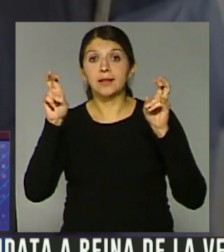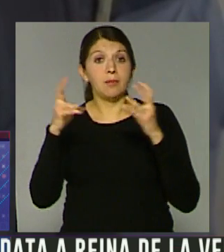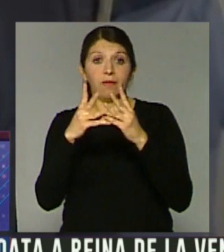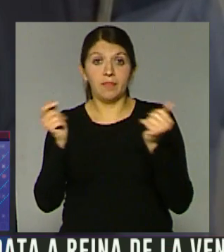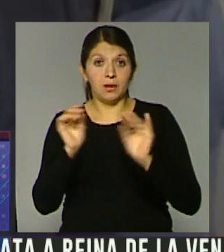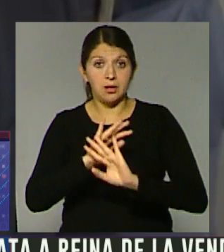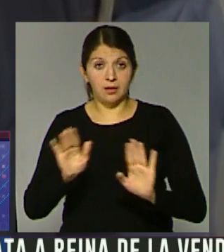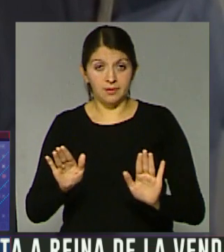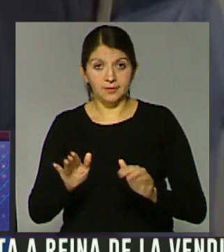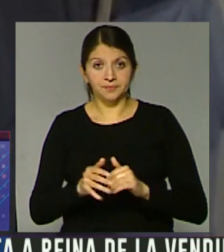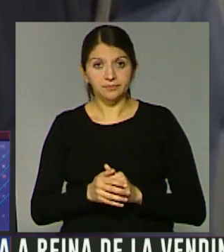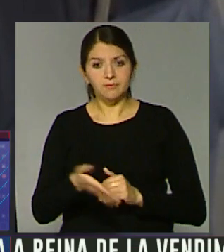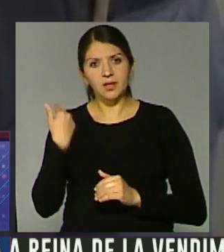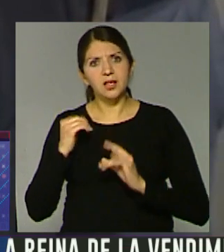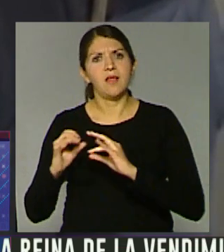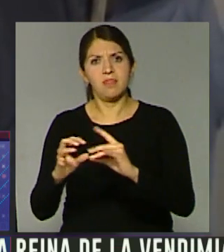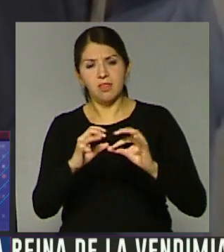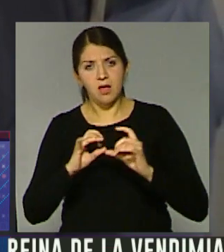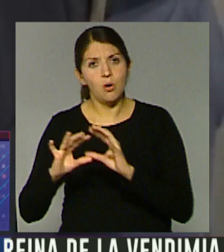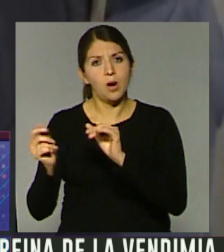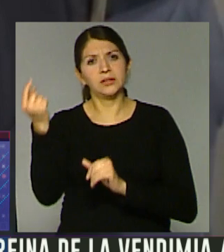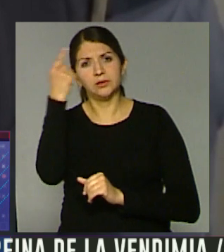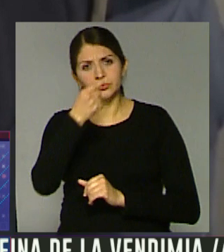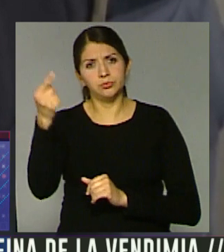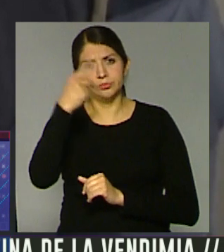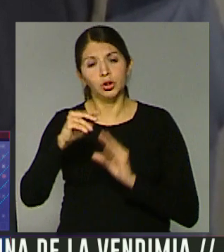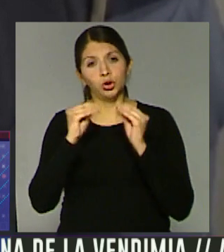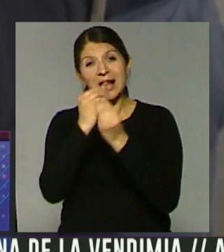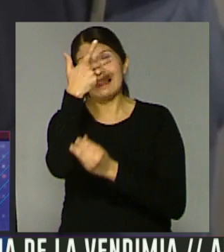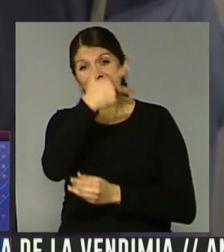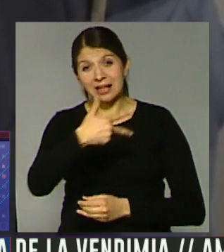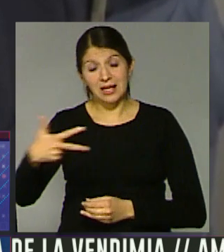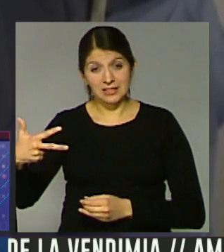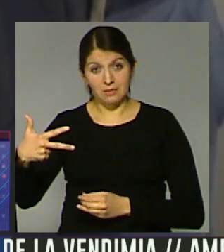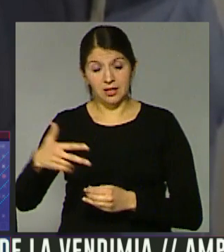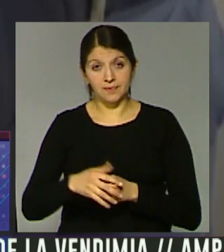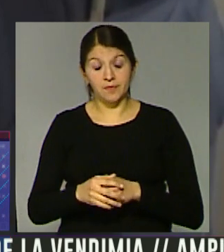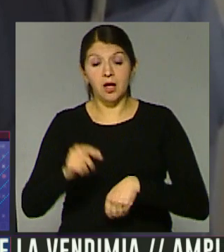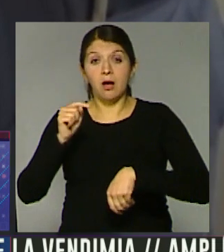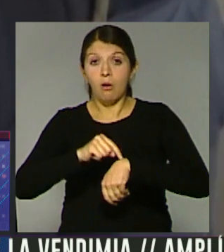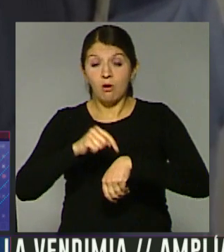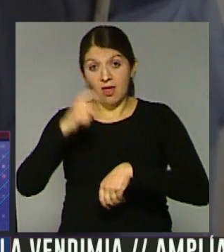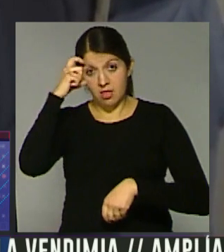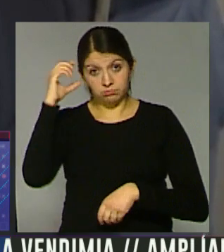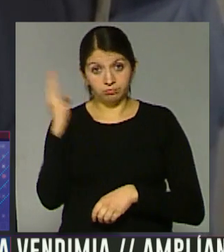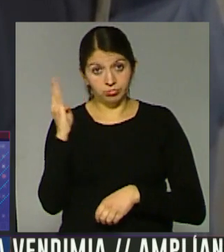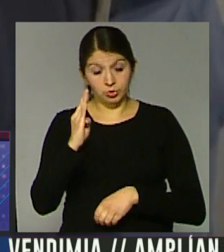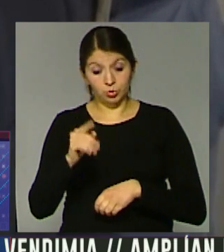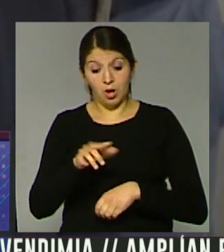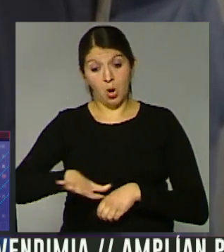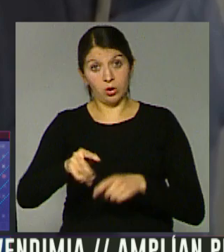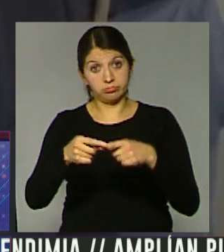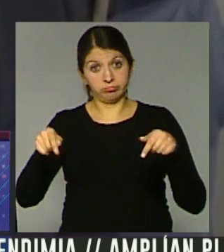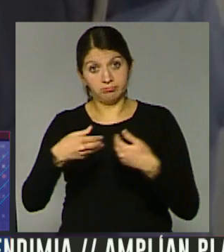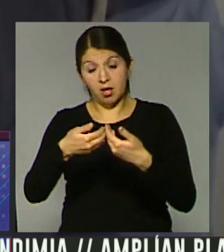debate que traía 3 semanas de proceso. A las 10 en punto abrieron las puertas de